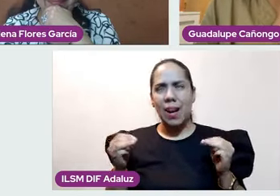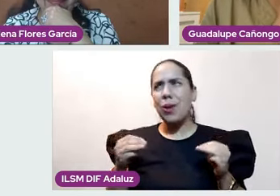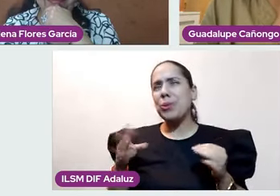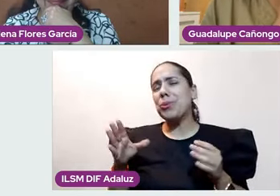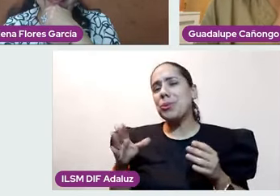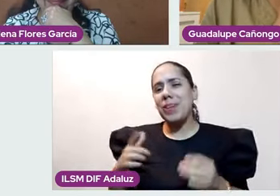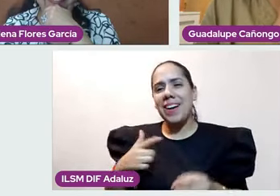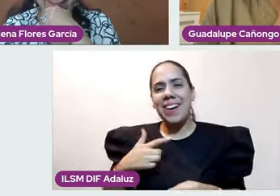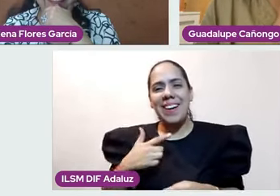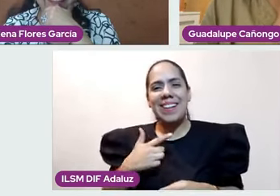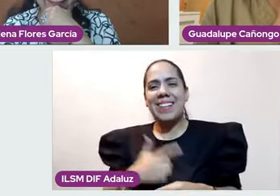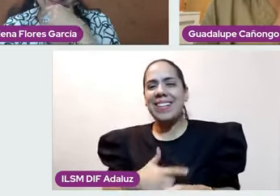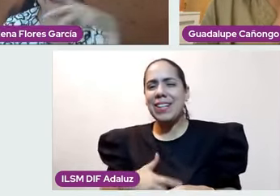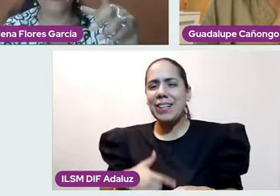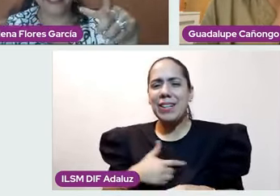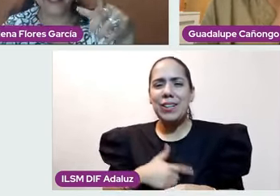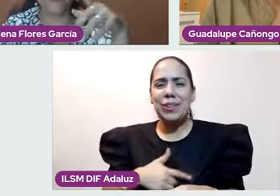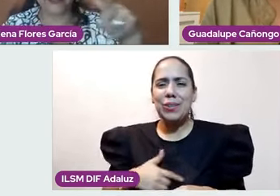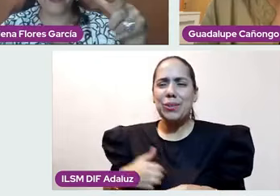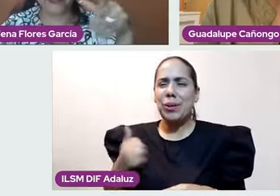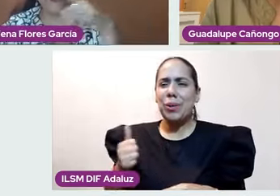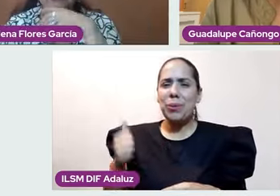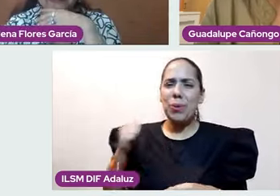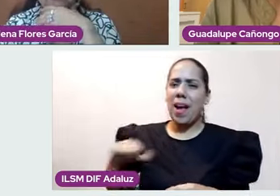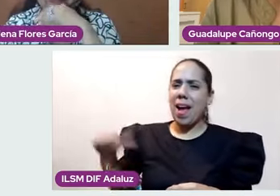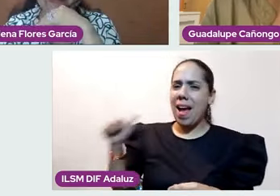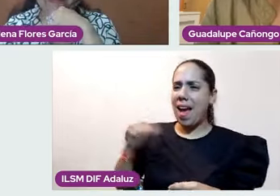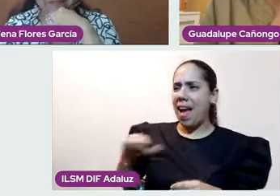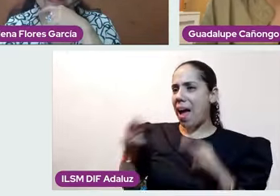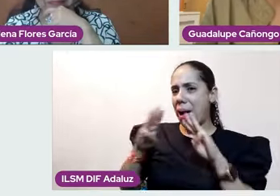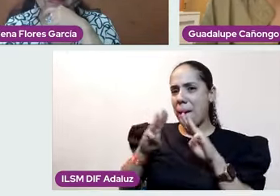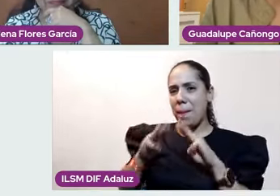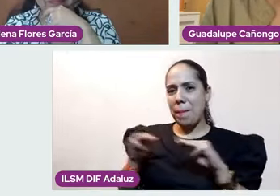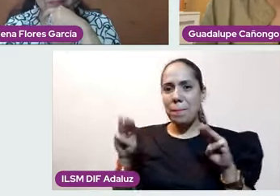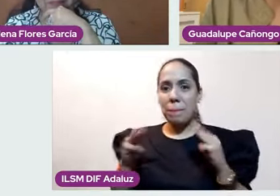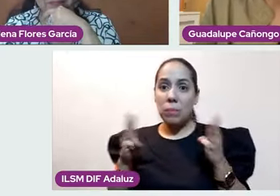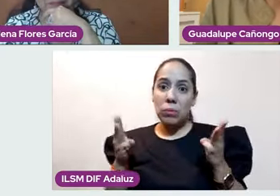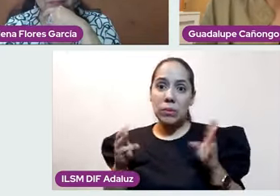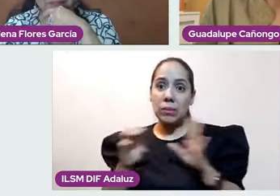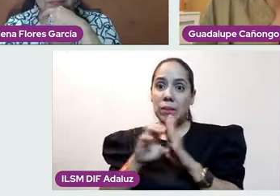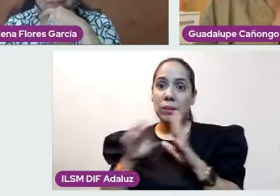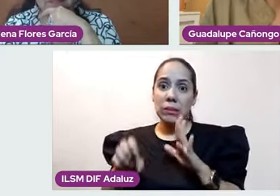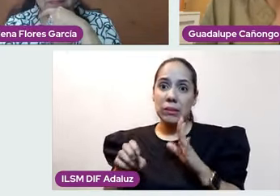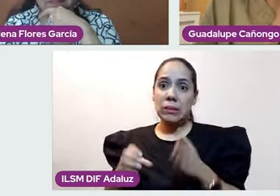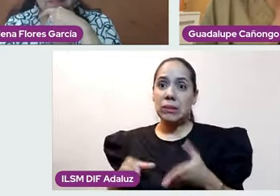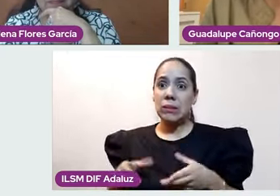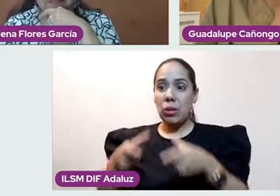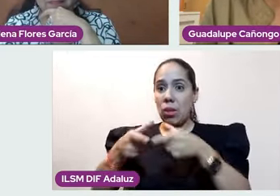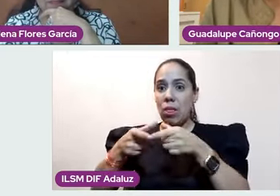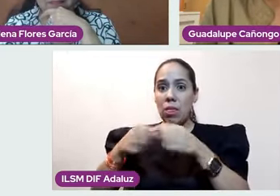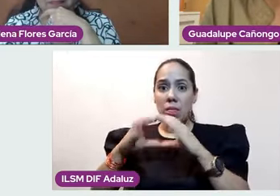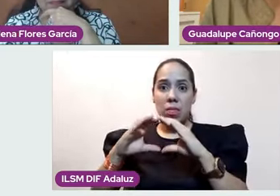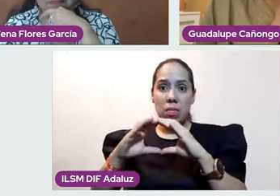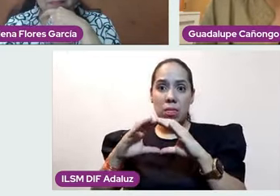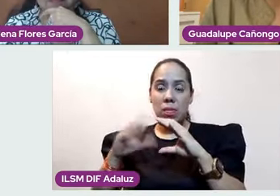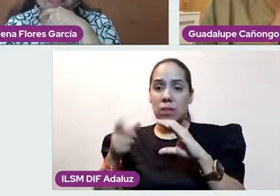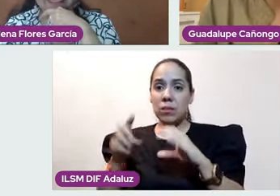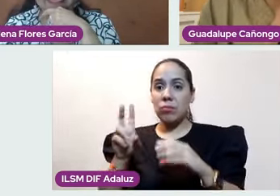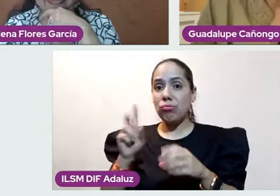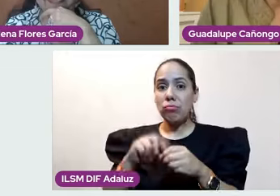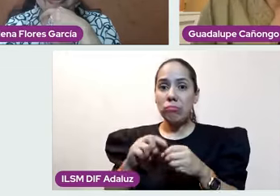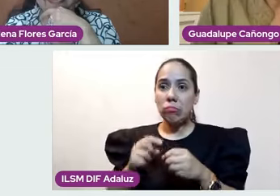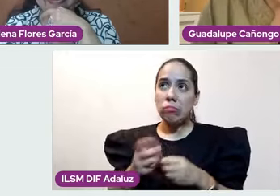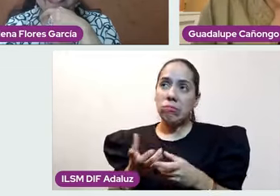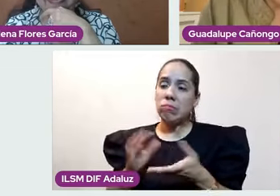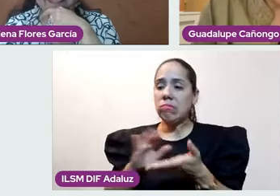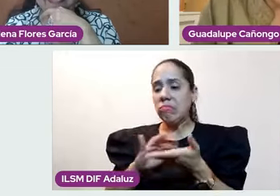tengo son cassettes o CDs y ya no hay aparatos, ¿no? Y eso de estarles pidiendo que me pongan y que me,